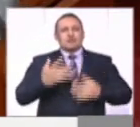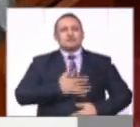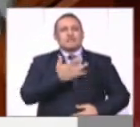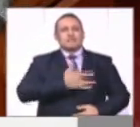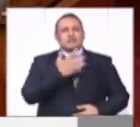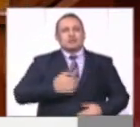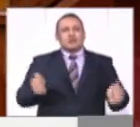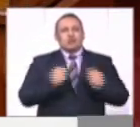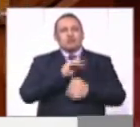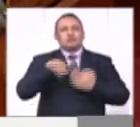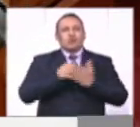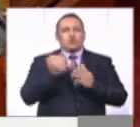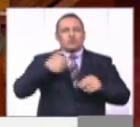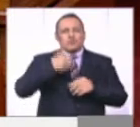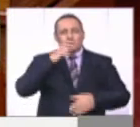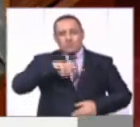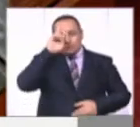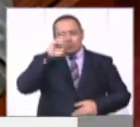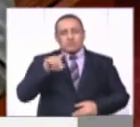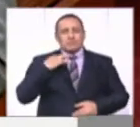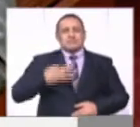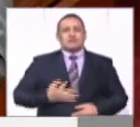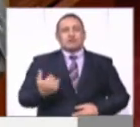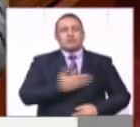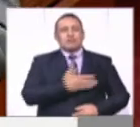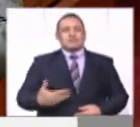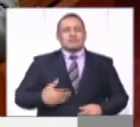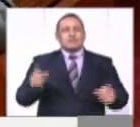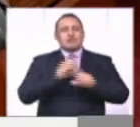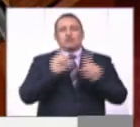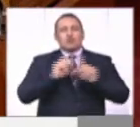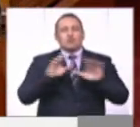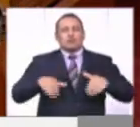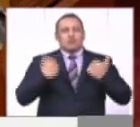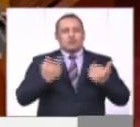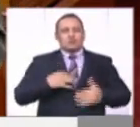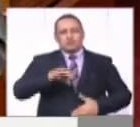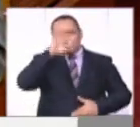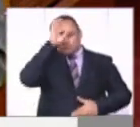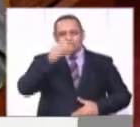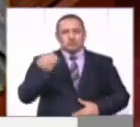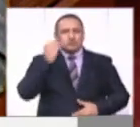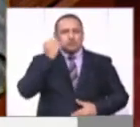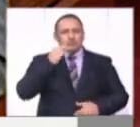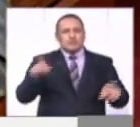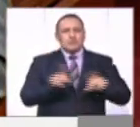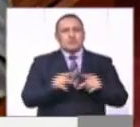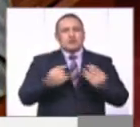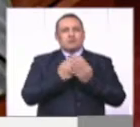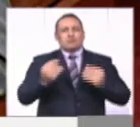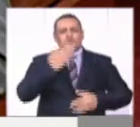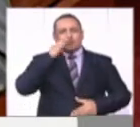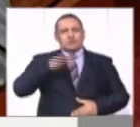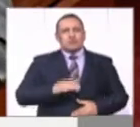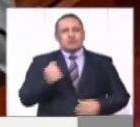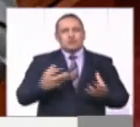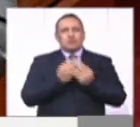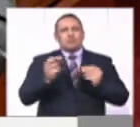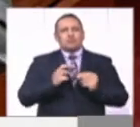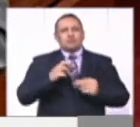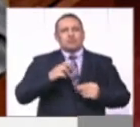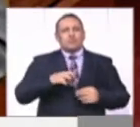con Petro Perú señor presidente no podemos ser ingenuos tantos niños con Arsénico con